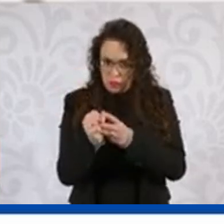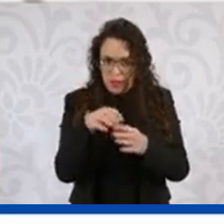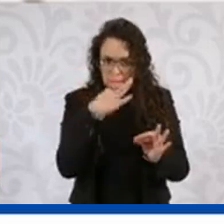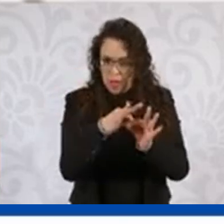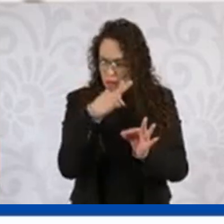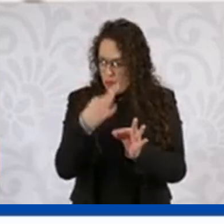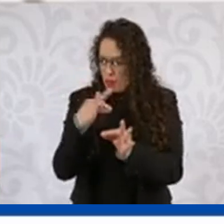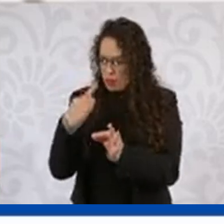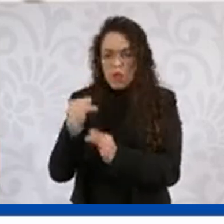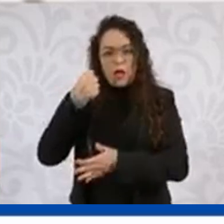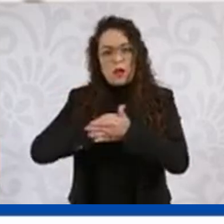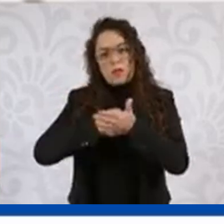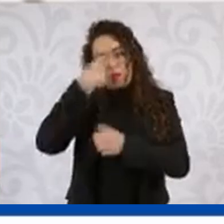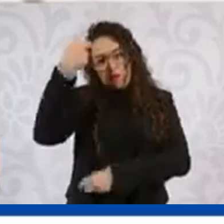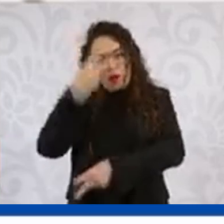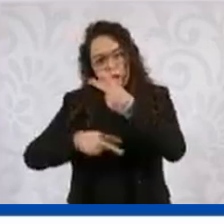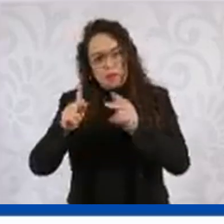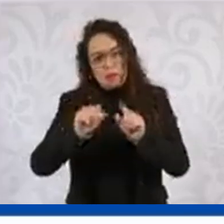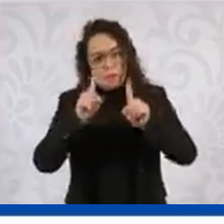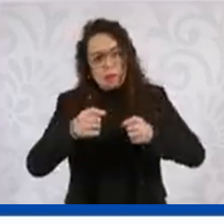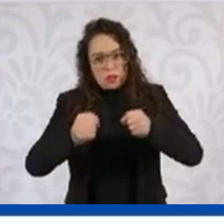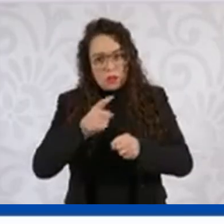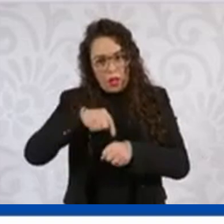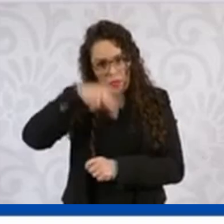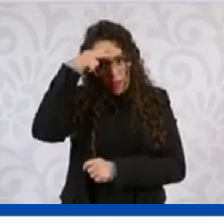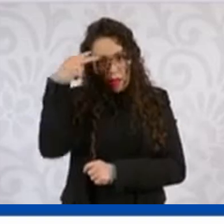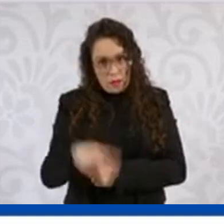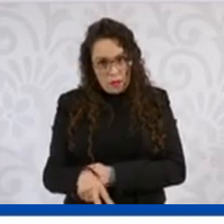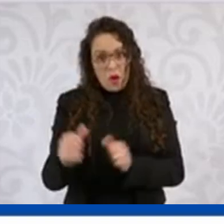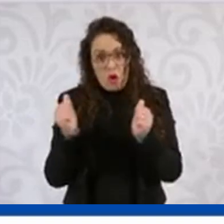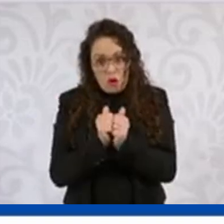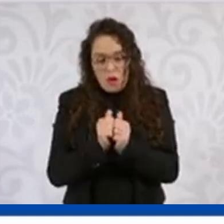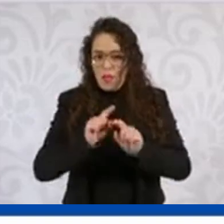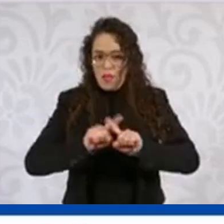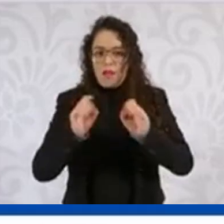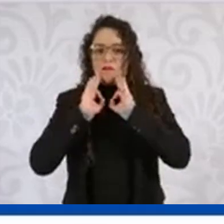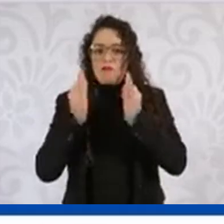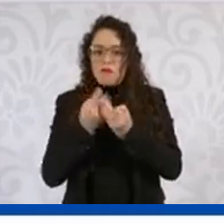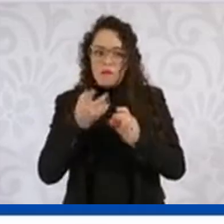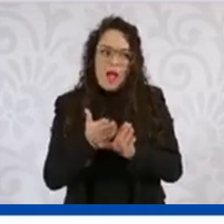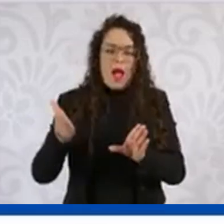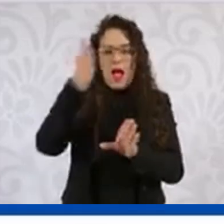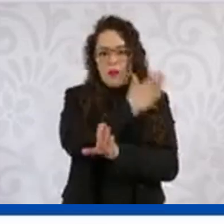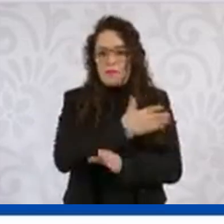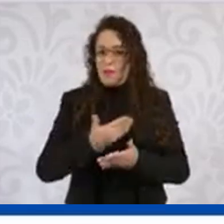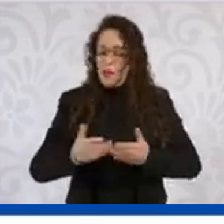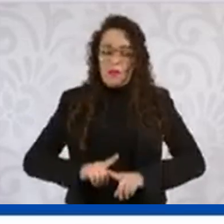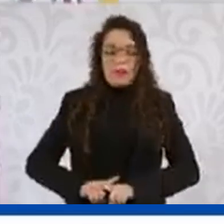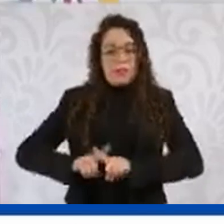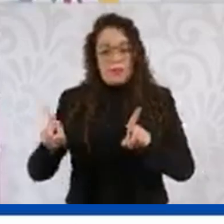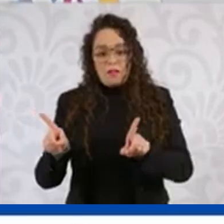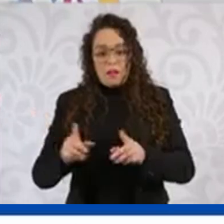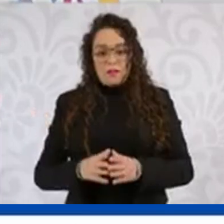y la seguridad en nuestro país con un modelo completamente distinto al de aquella época. Y que no haya